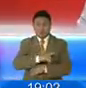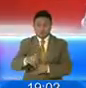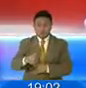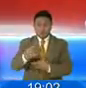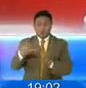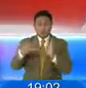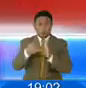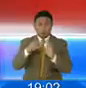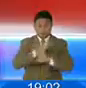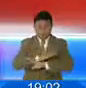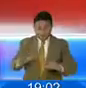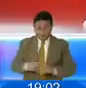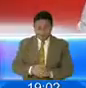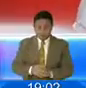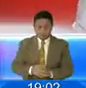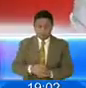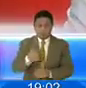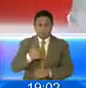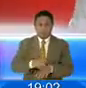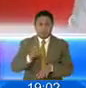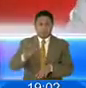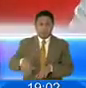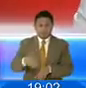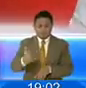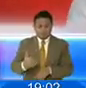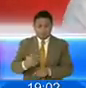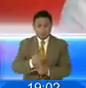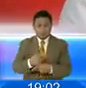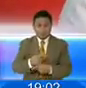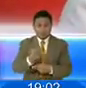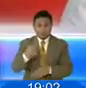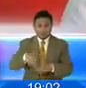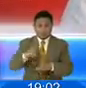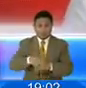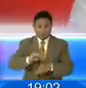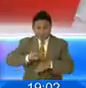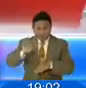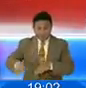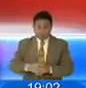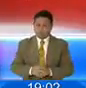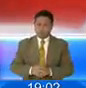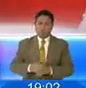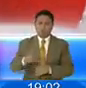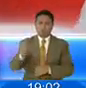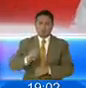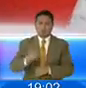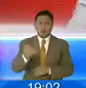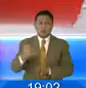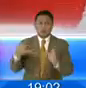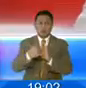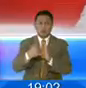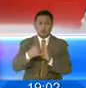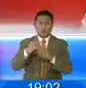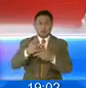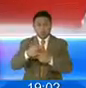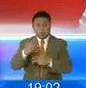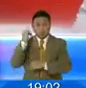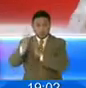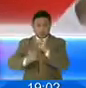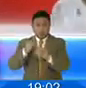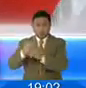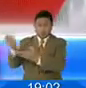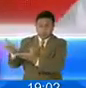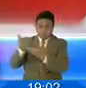tener conocimiento, no podemos dejar desprotegido a nuestra producción nacional. Hay que eliminar las salvaguardas que tengan que ver